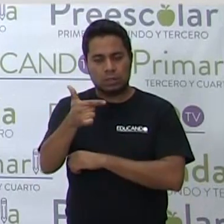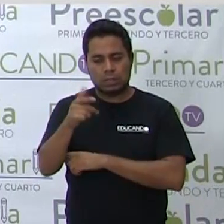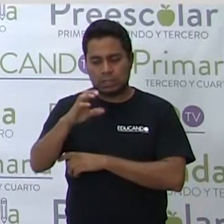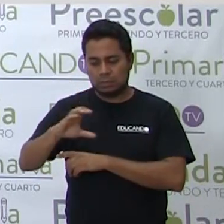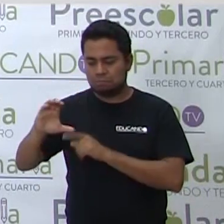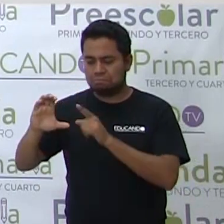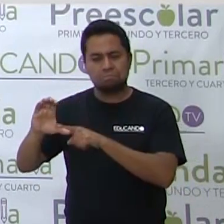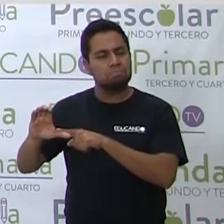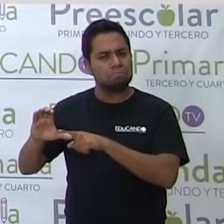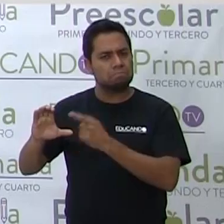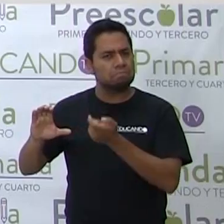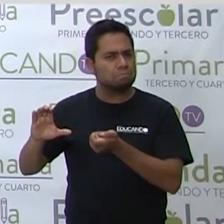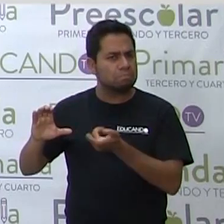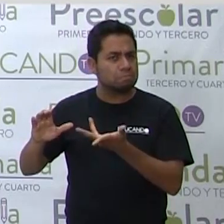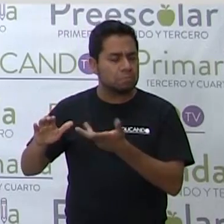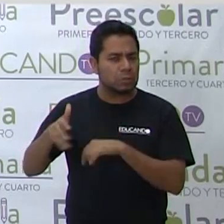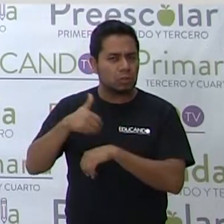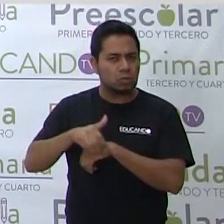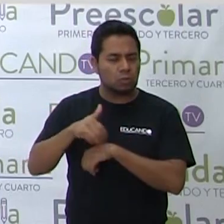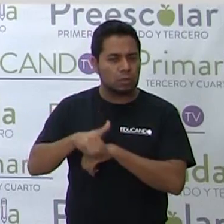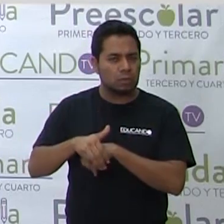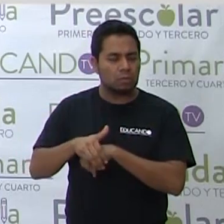C es el número